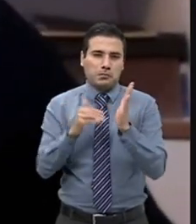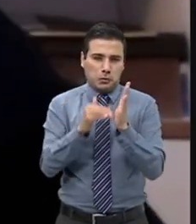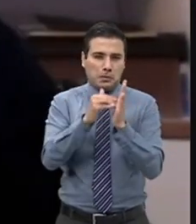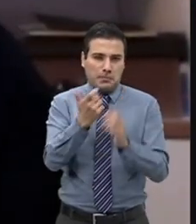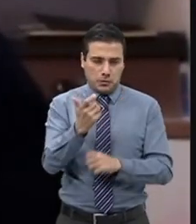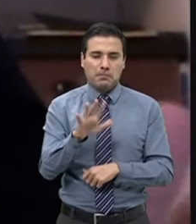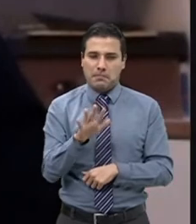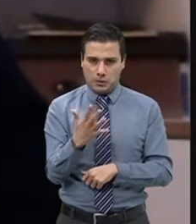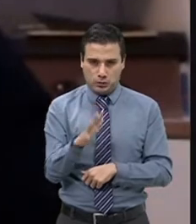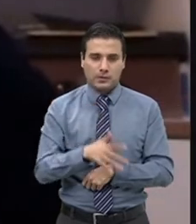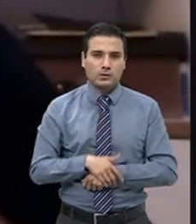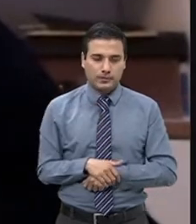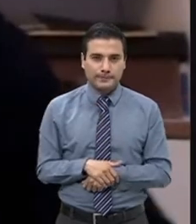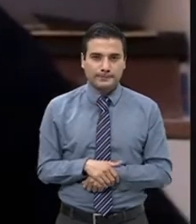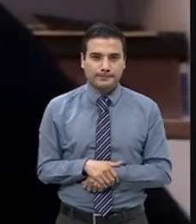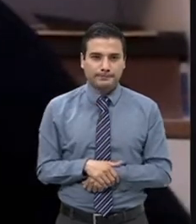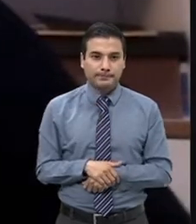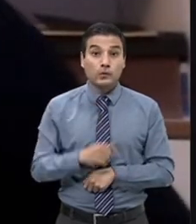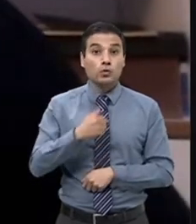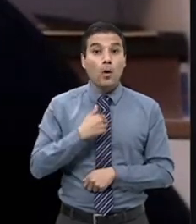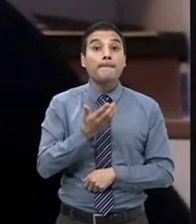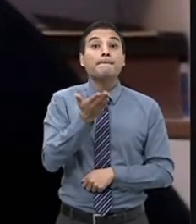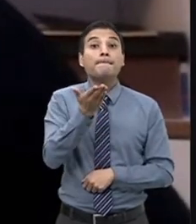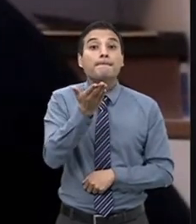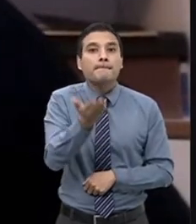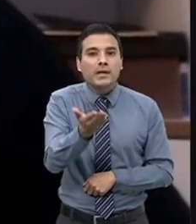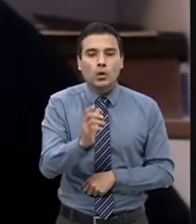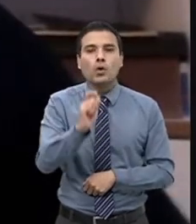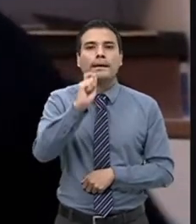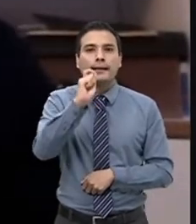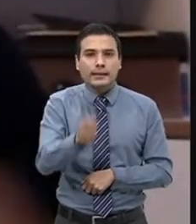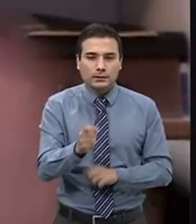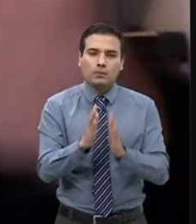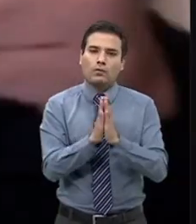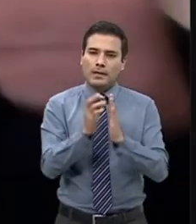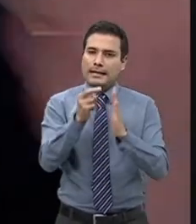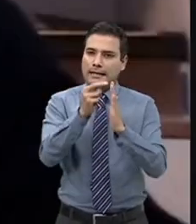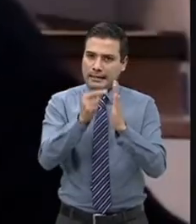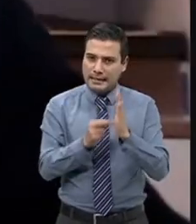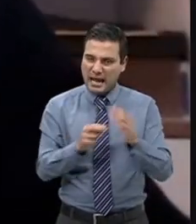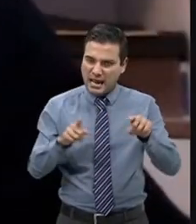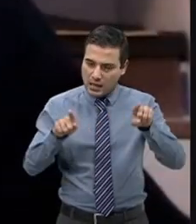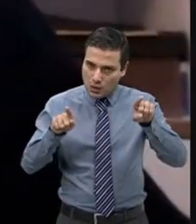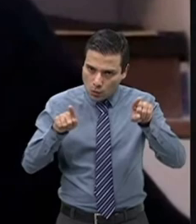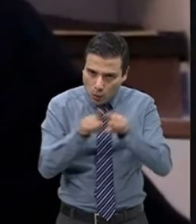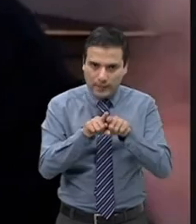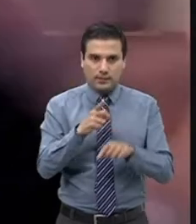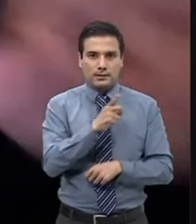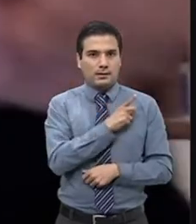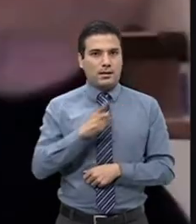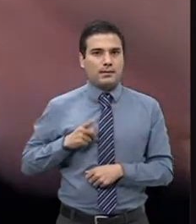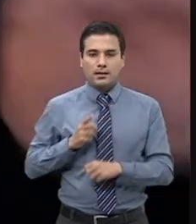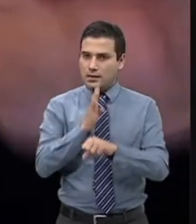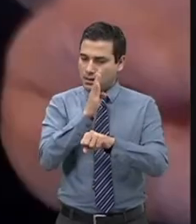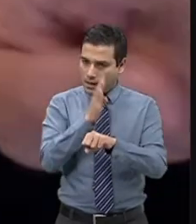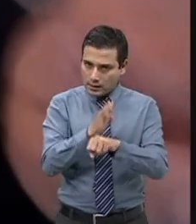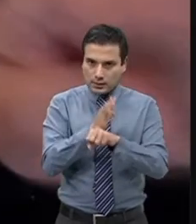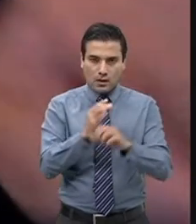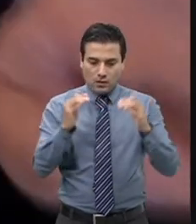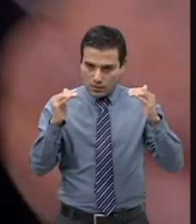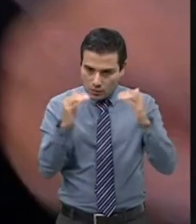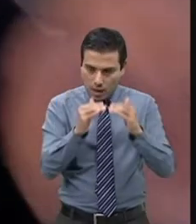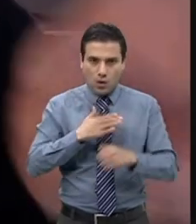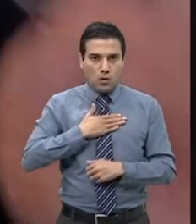pesos entonces lo que yo pido de entrada es congruencia congruencia al sancionar y congruencia